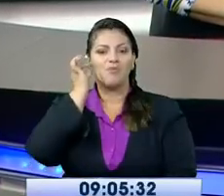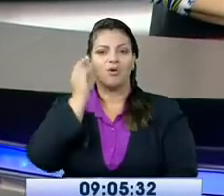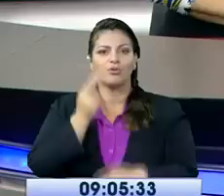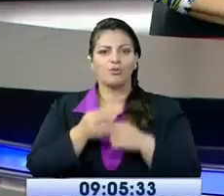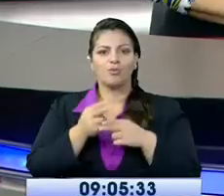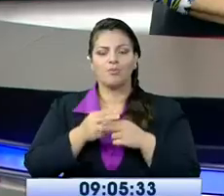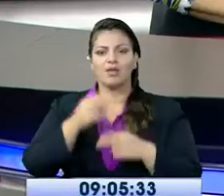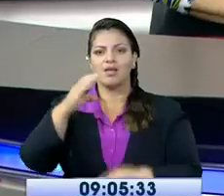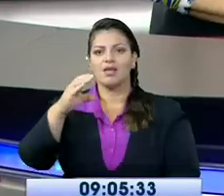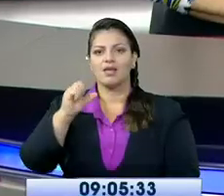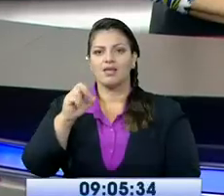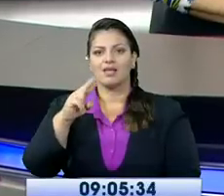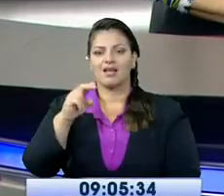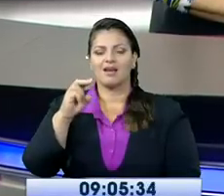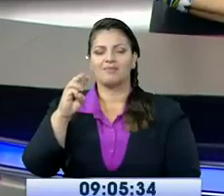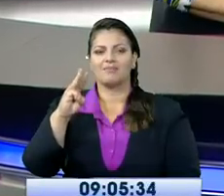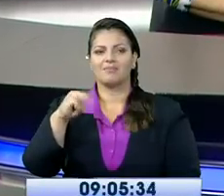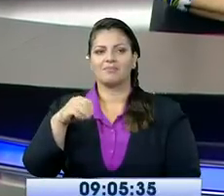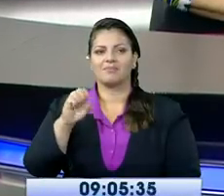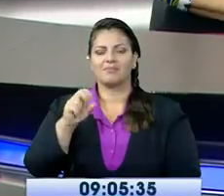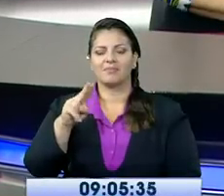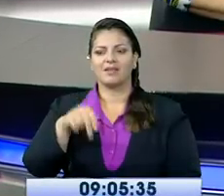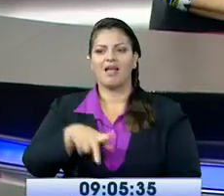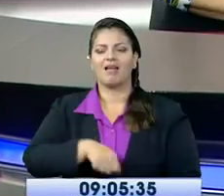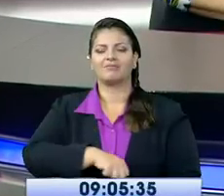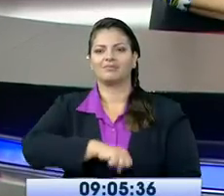una línea de electrodomésticos.